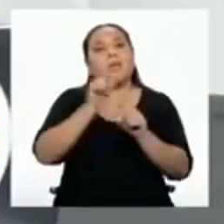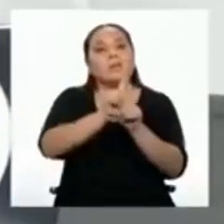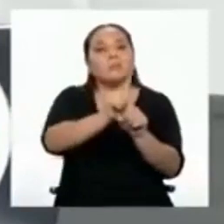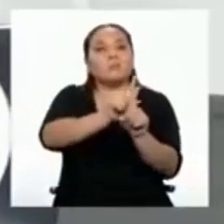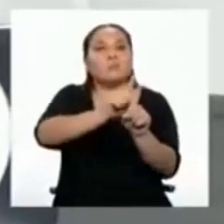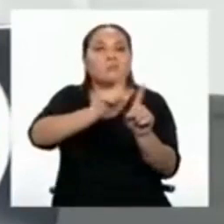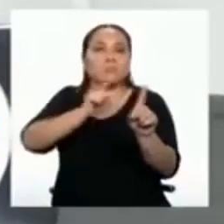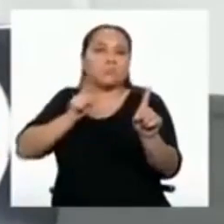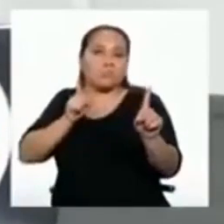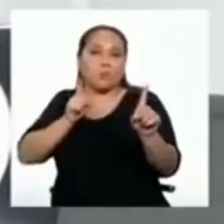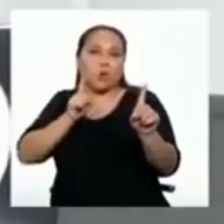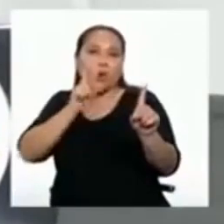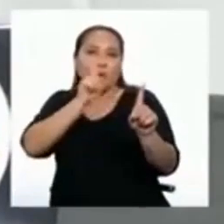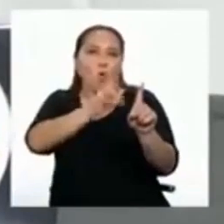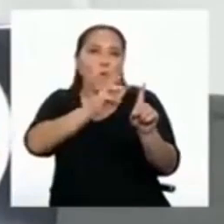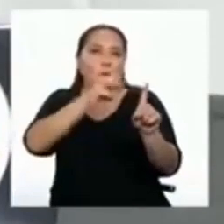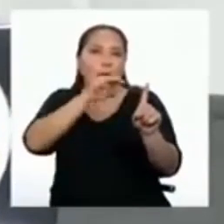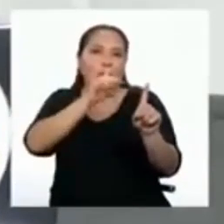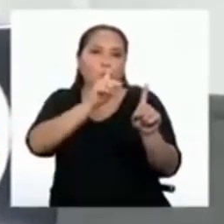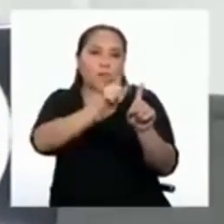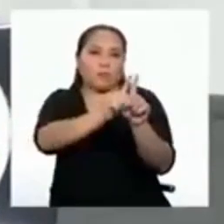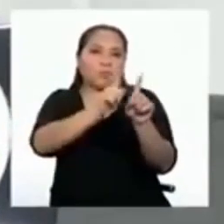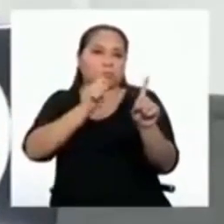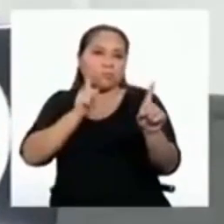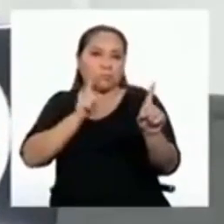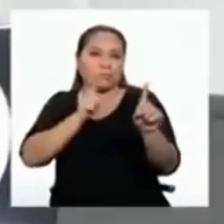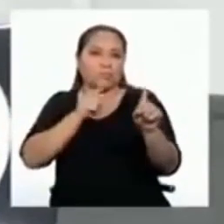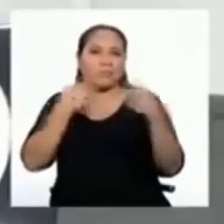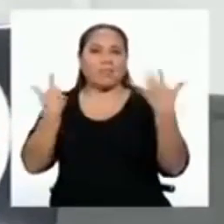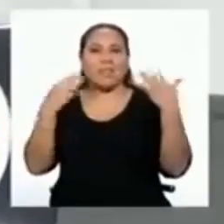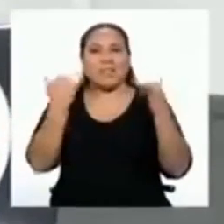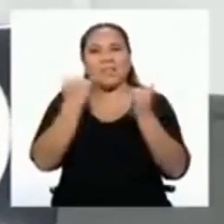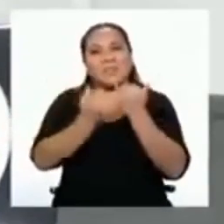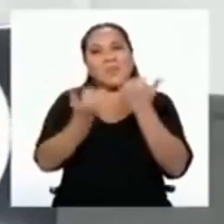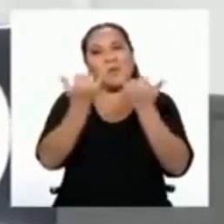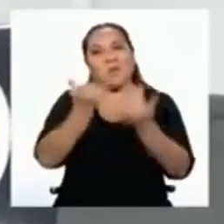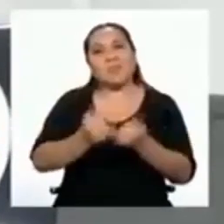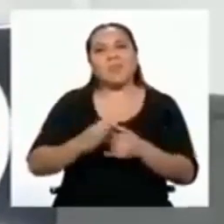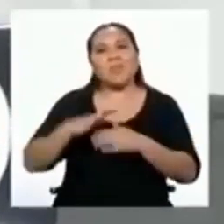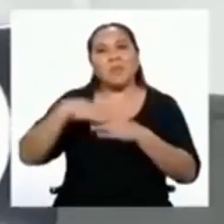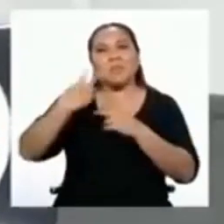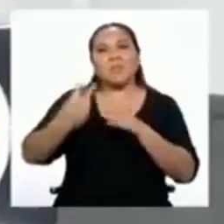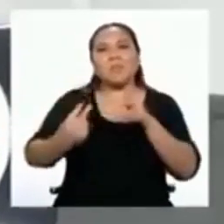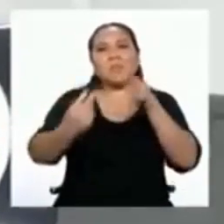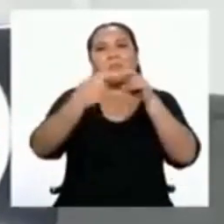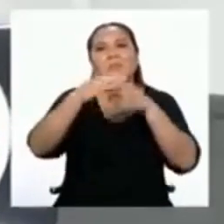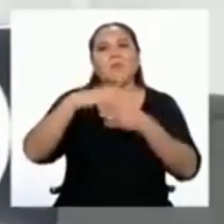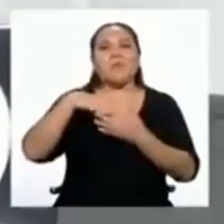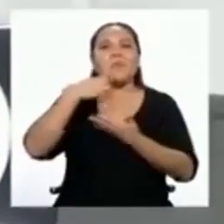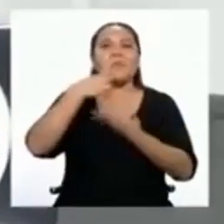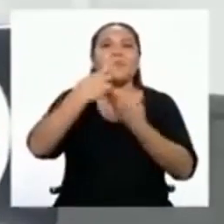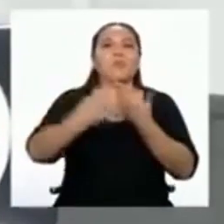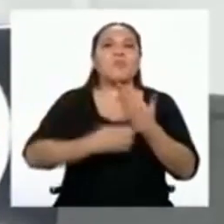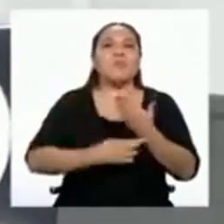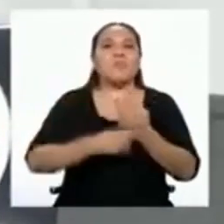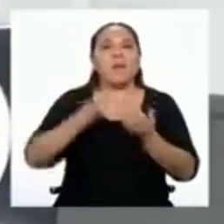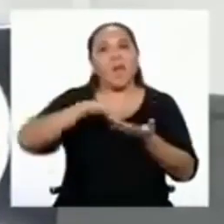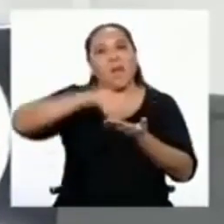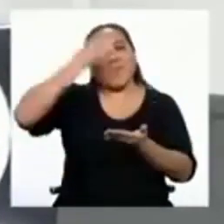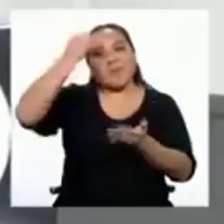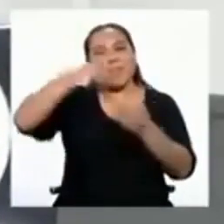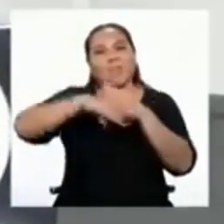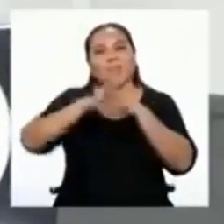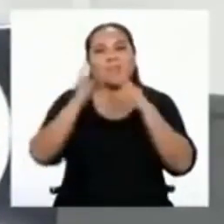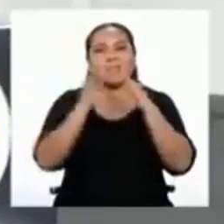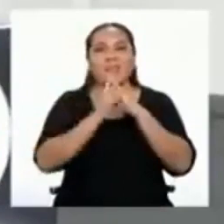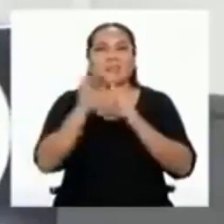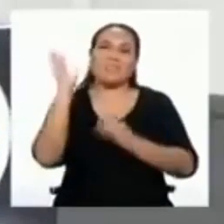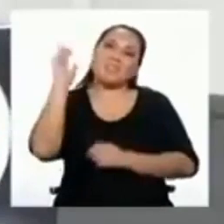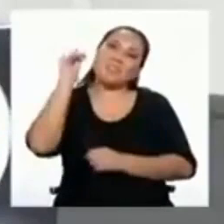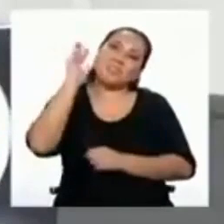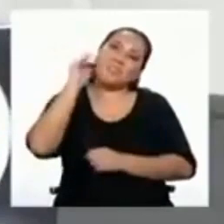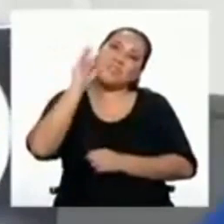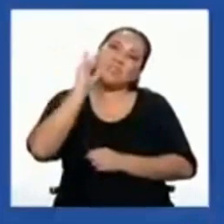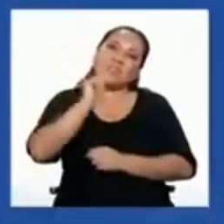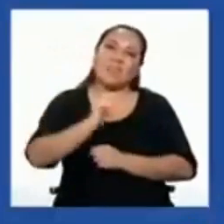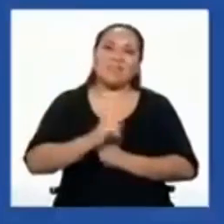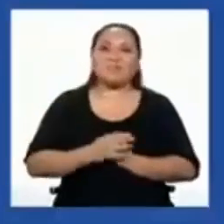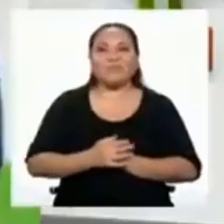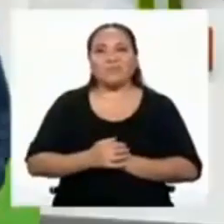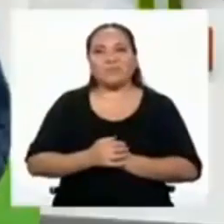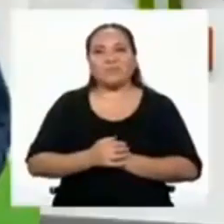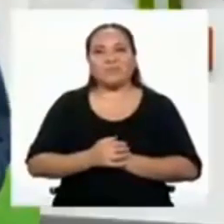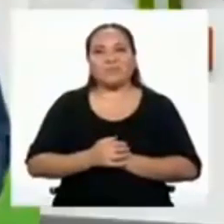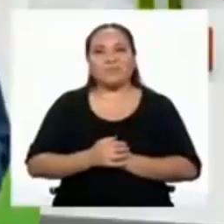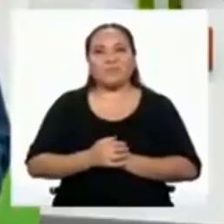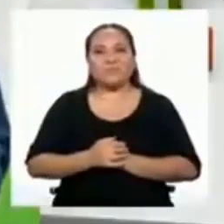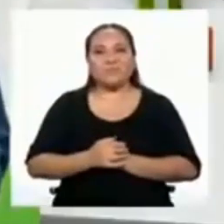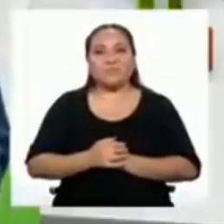distancia social de 1 metro como mínimo. Eso es todo por hoy. Nos vemos en el próximo episodio de Aprende en Casa. ¡Chao, chao,